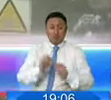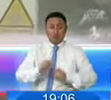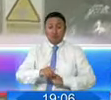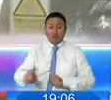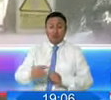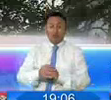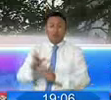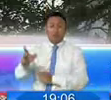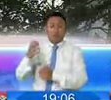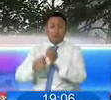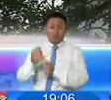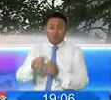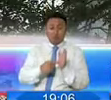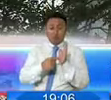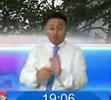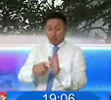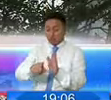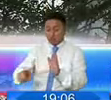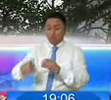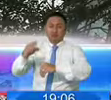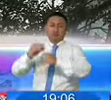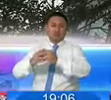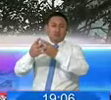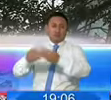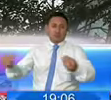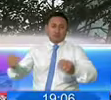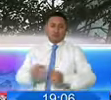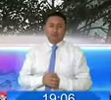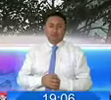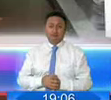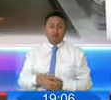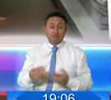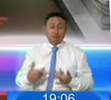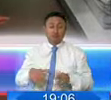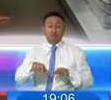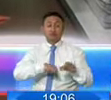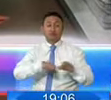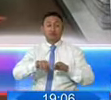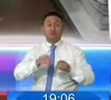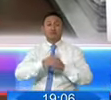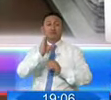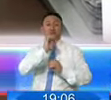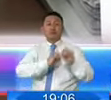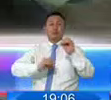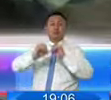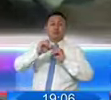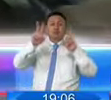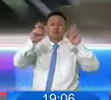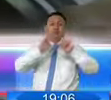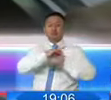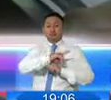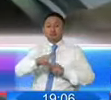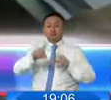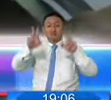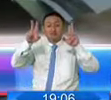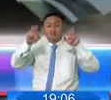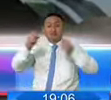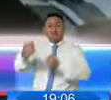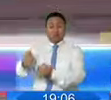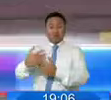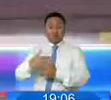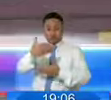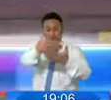los señalamientos indicados por el organismo de control. Además, menciona que las observaciones contenidas en el mencionado